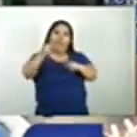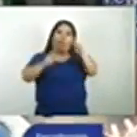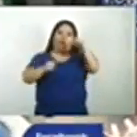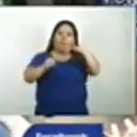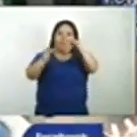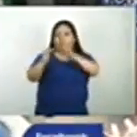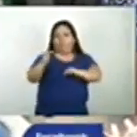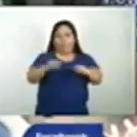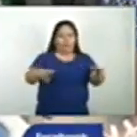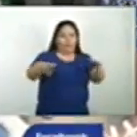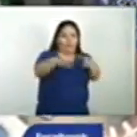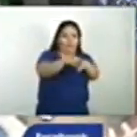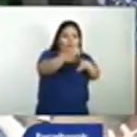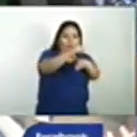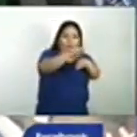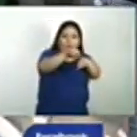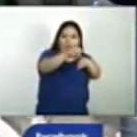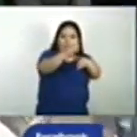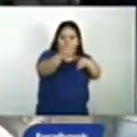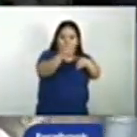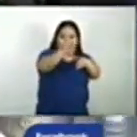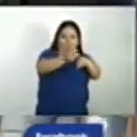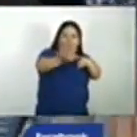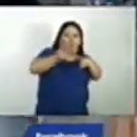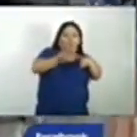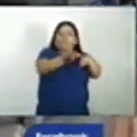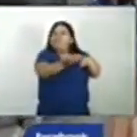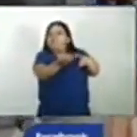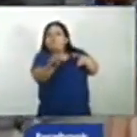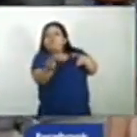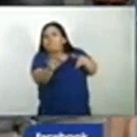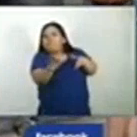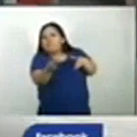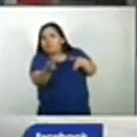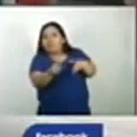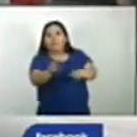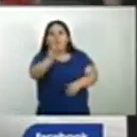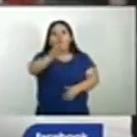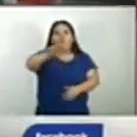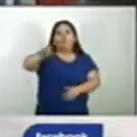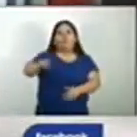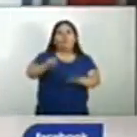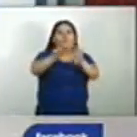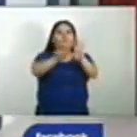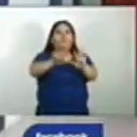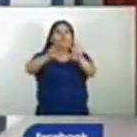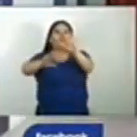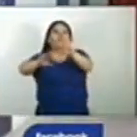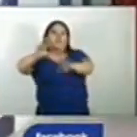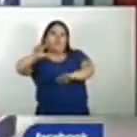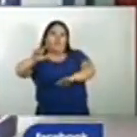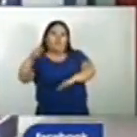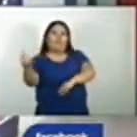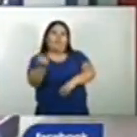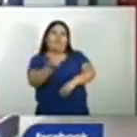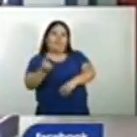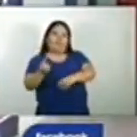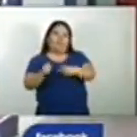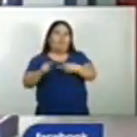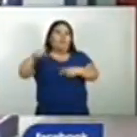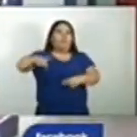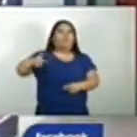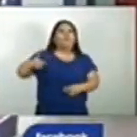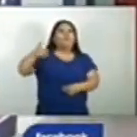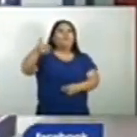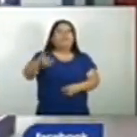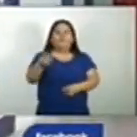cada 100.000 habitantes en 2022 se contabilizaba un total de 2.683 casos, y para este año